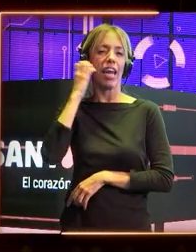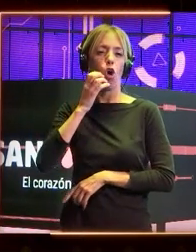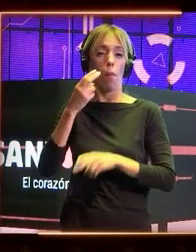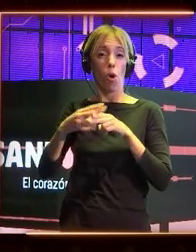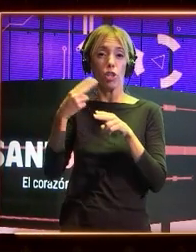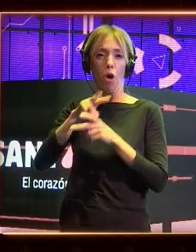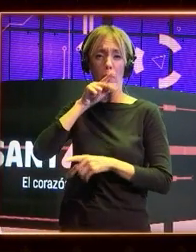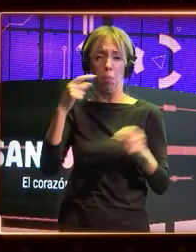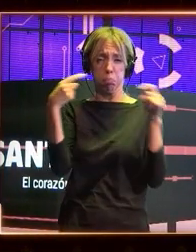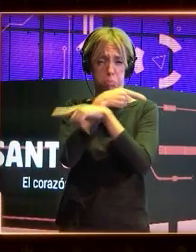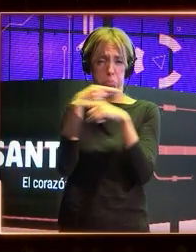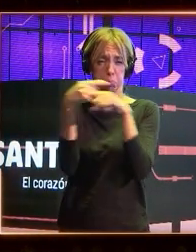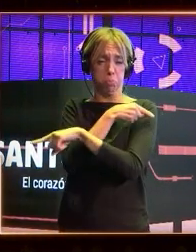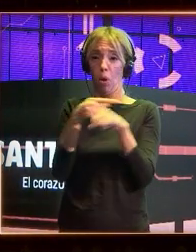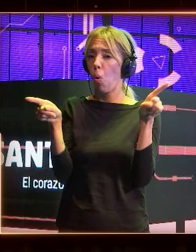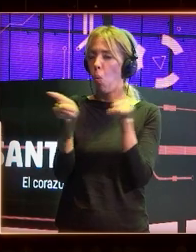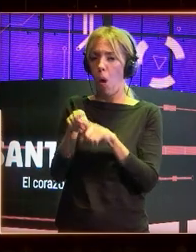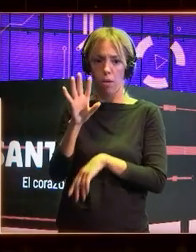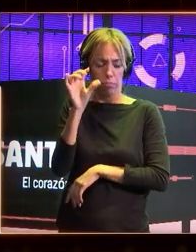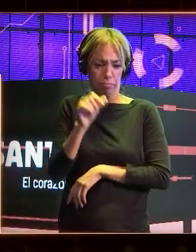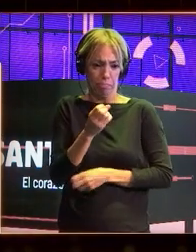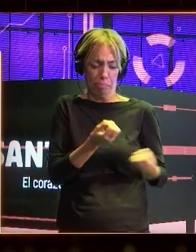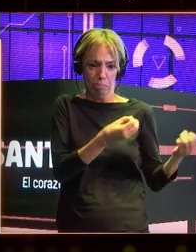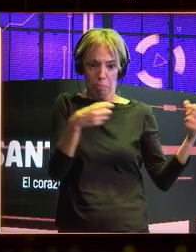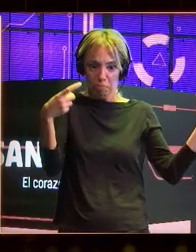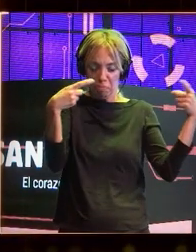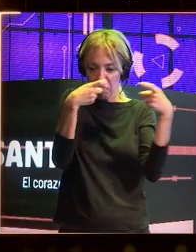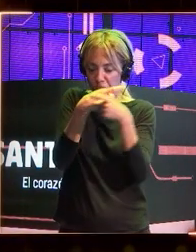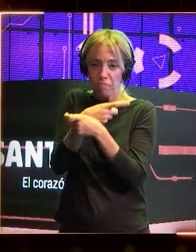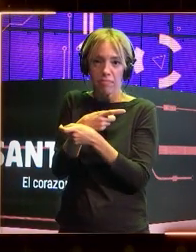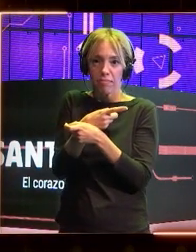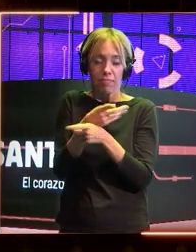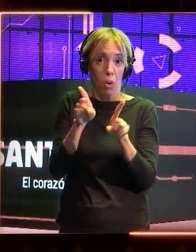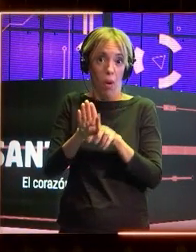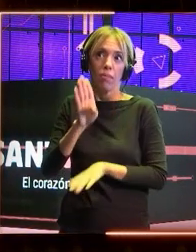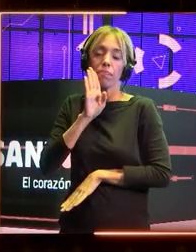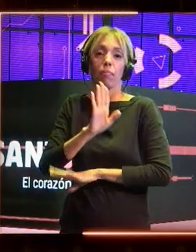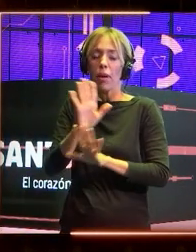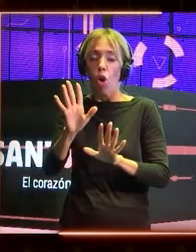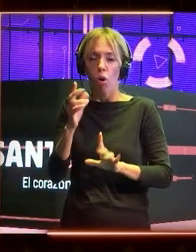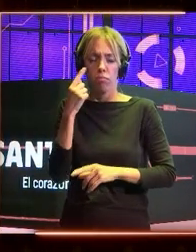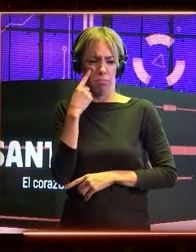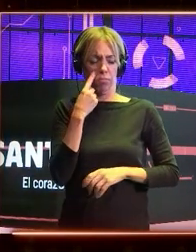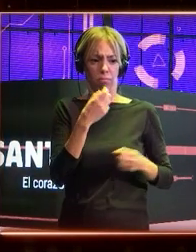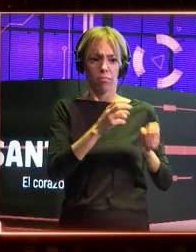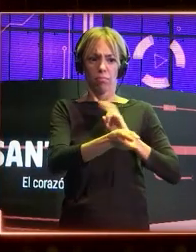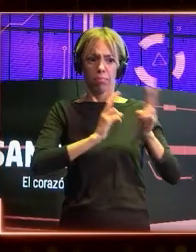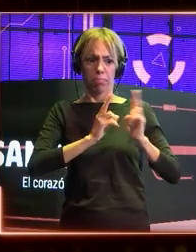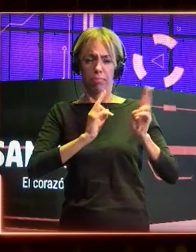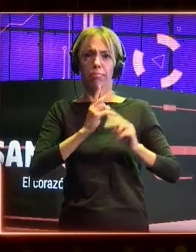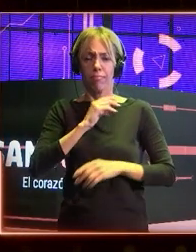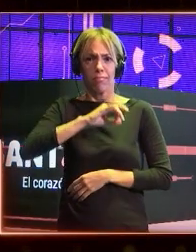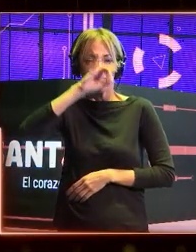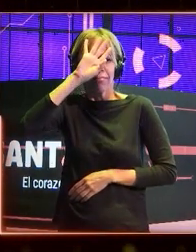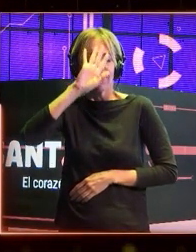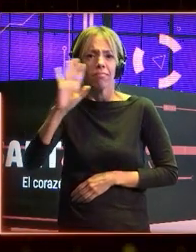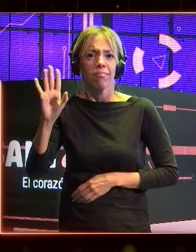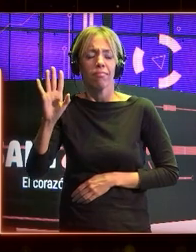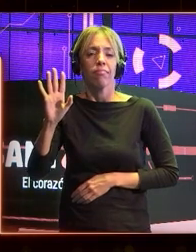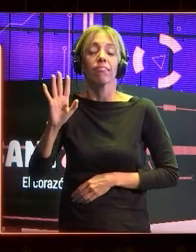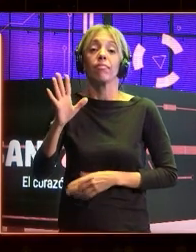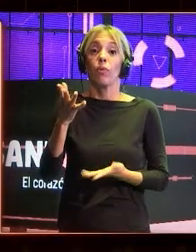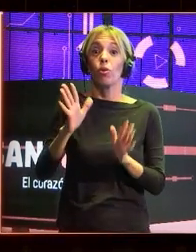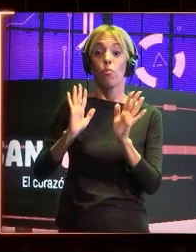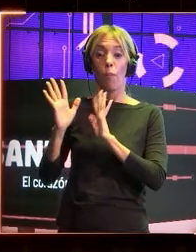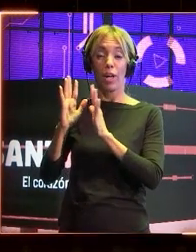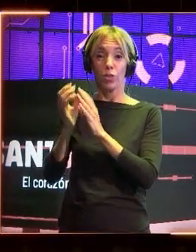era el punto en el que nos encontrábamos En aquel momento pero ojo era impresionante era impresionante creedme esto cuando